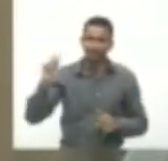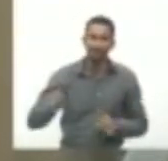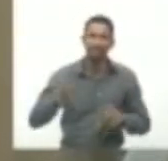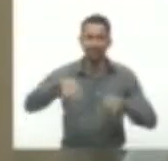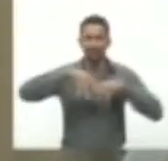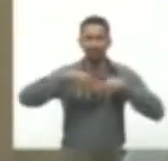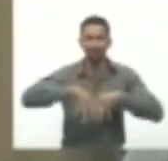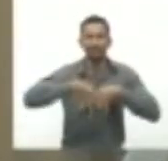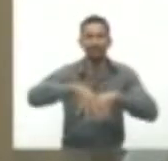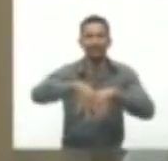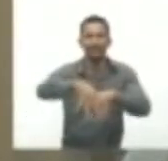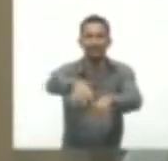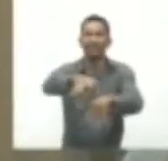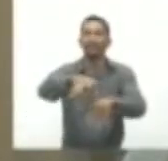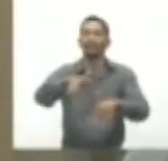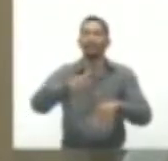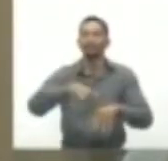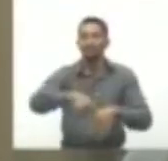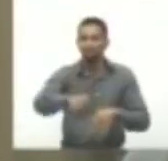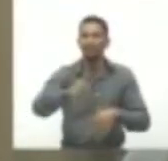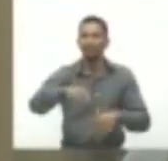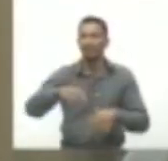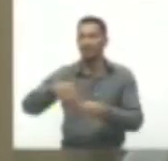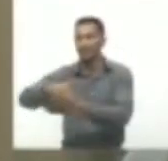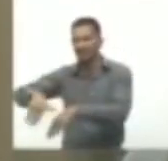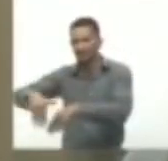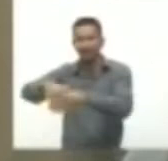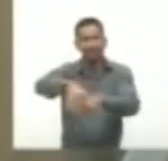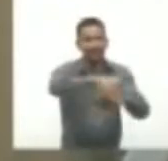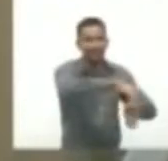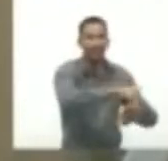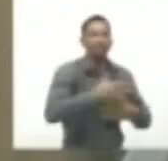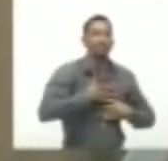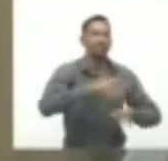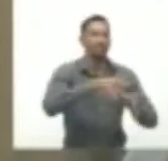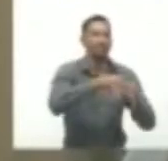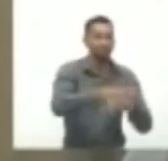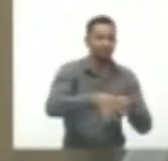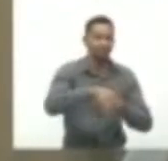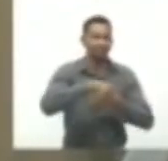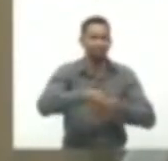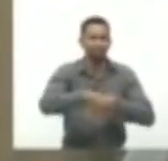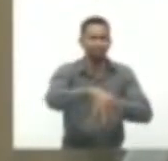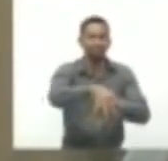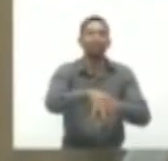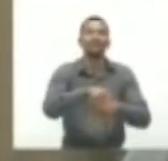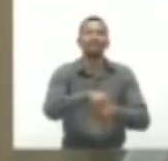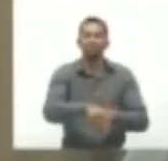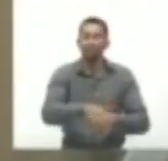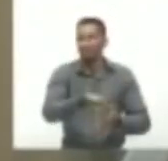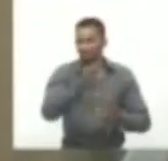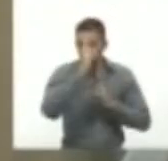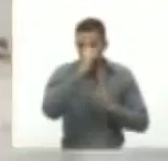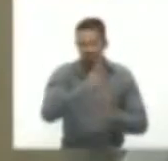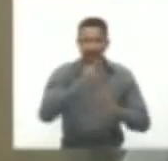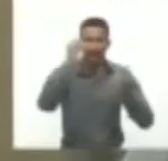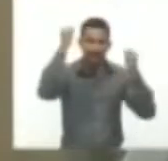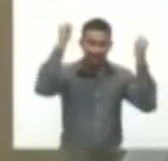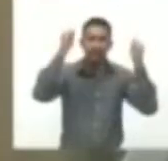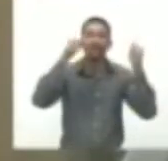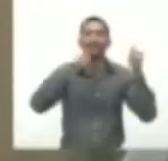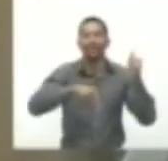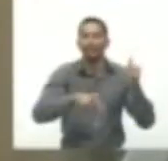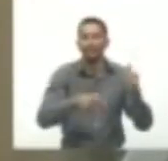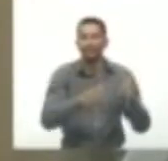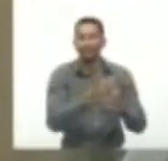Batalla de Flores, como el de la 17, como el Carnaval de Santo Tomás, cualquier encuentro festivo del carnaval involucra todo un tema de licor. Entramos